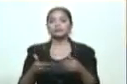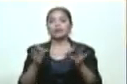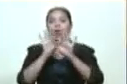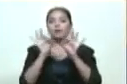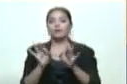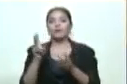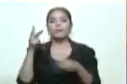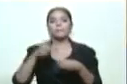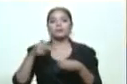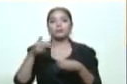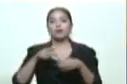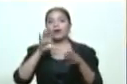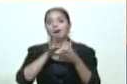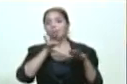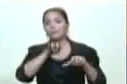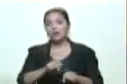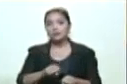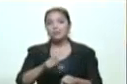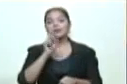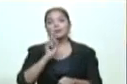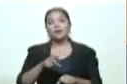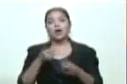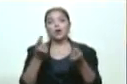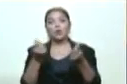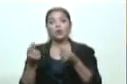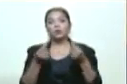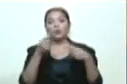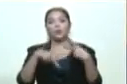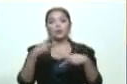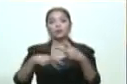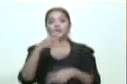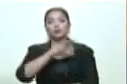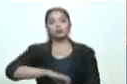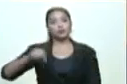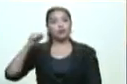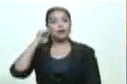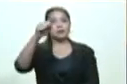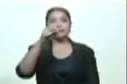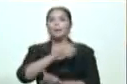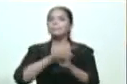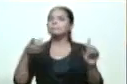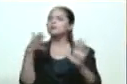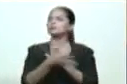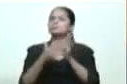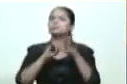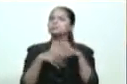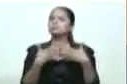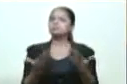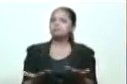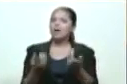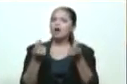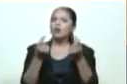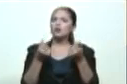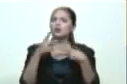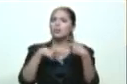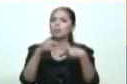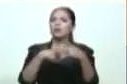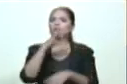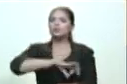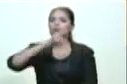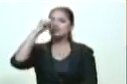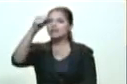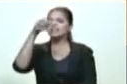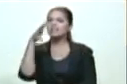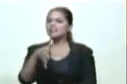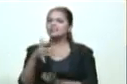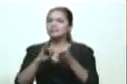rentista petrolero capitalista hacia el modelo económico productivo socialista. Pero ¿en qué se basa el modelo económico productivo socialista?